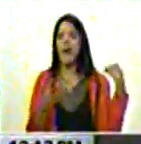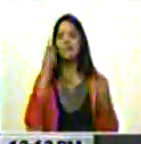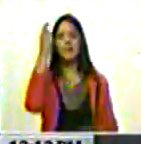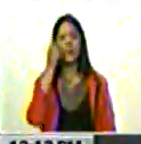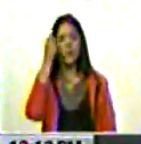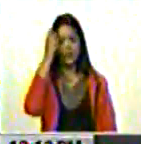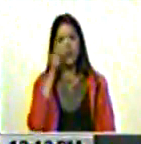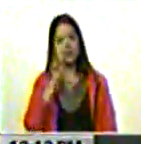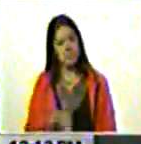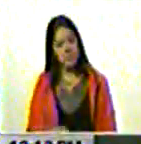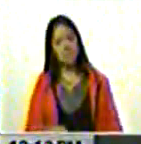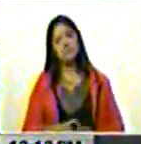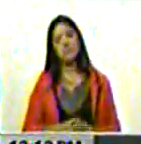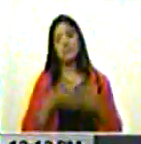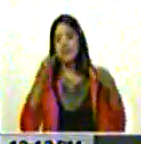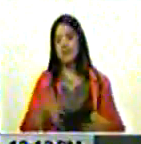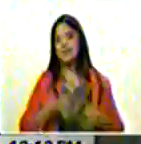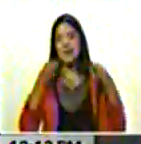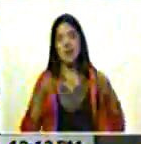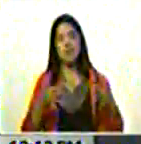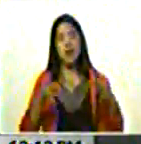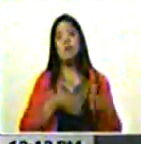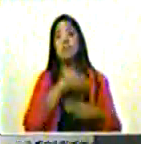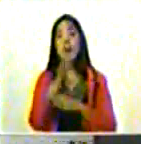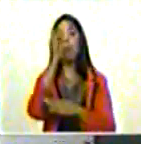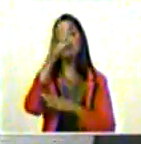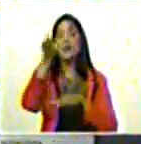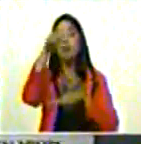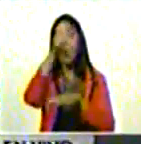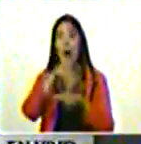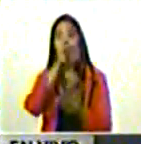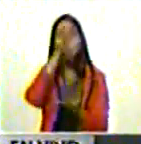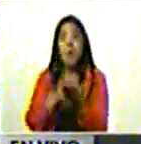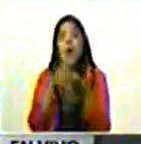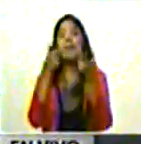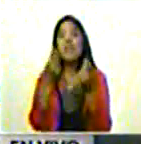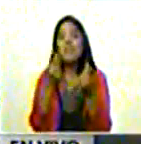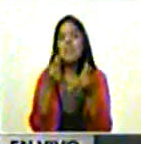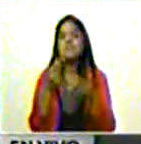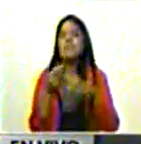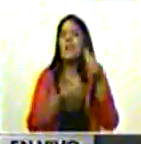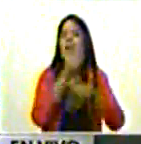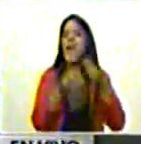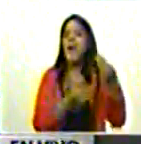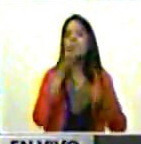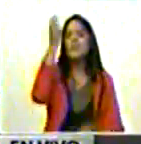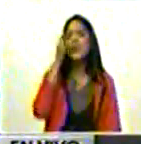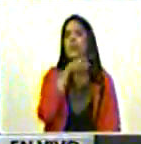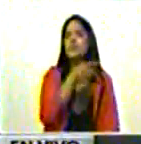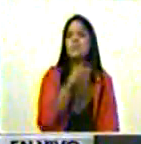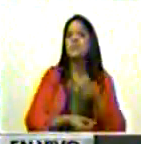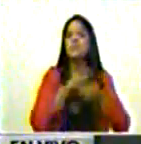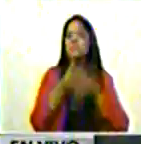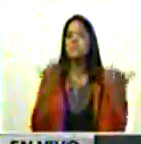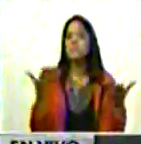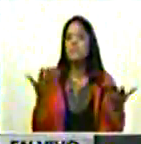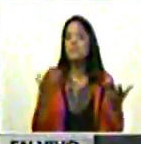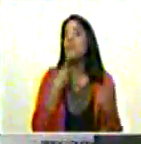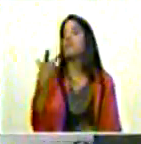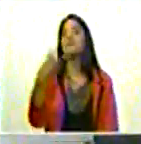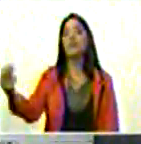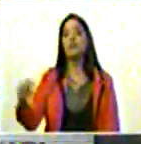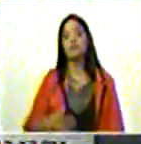diputada, cada vez que vamos a aprobar plata para los consejos comunales, ¿qué hace la derecha venezolana?